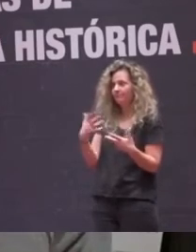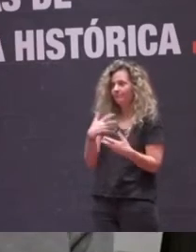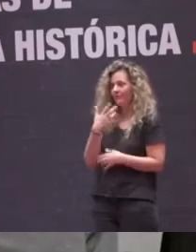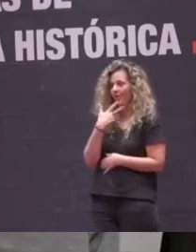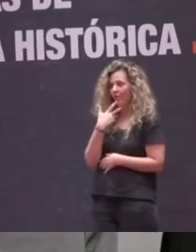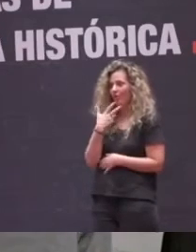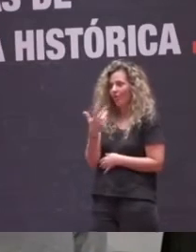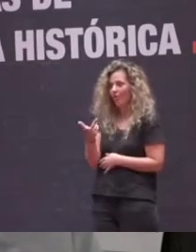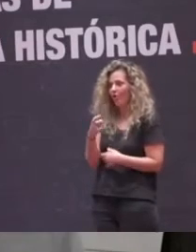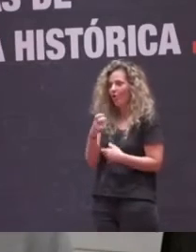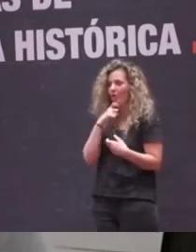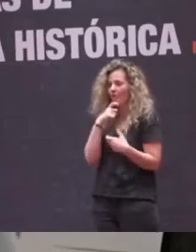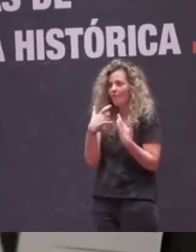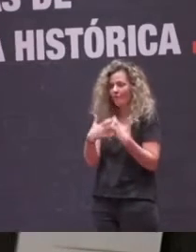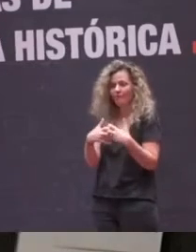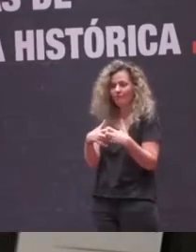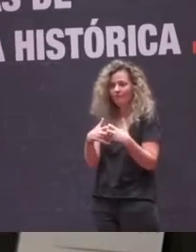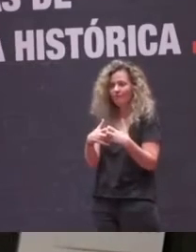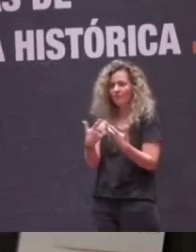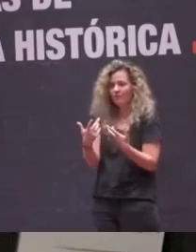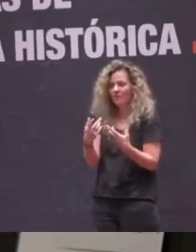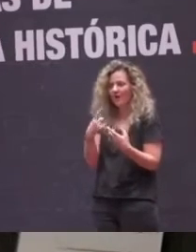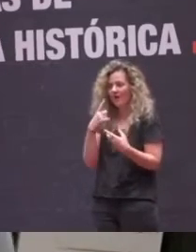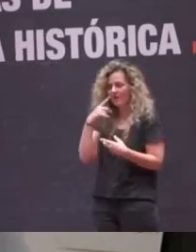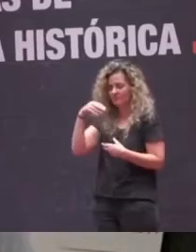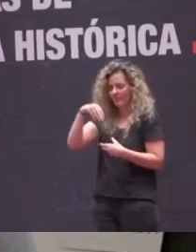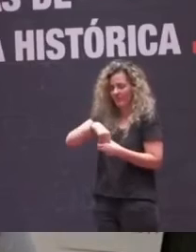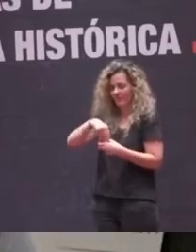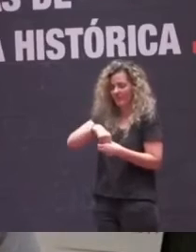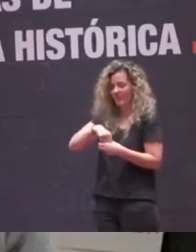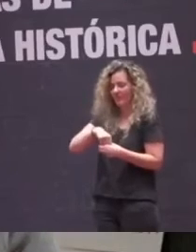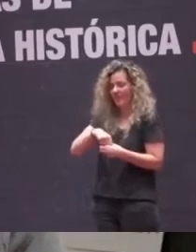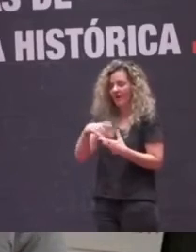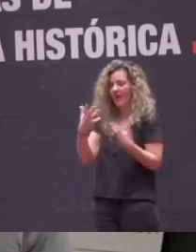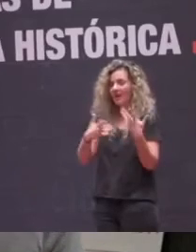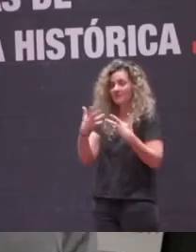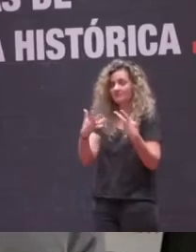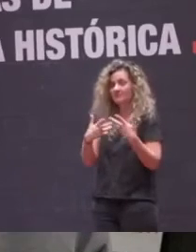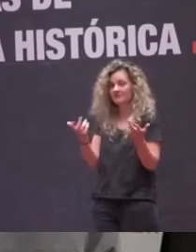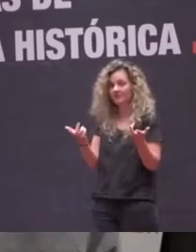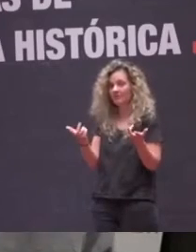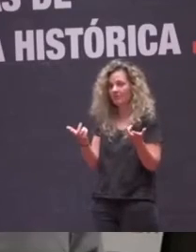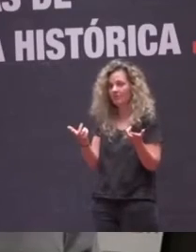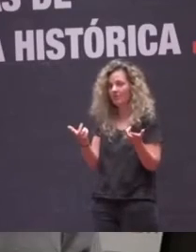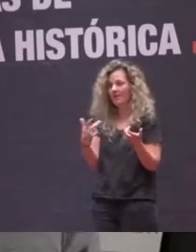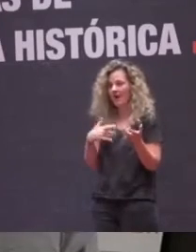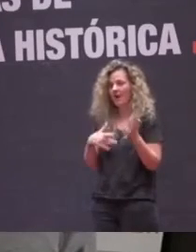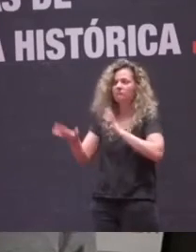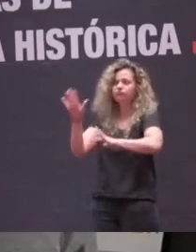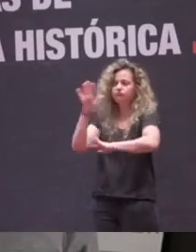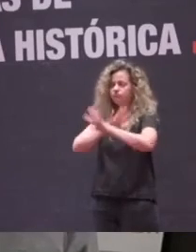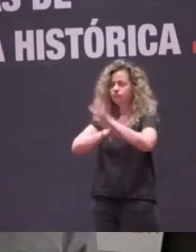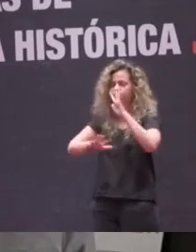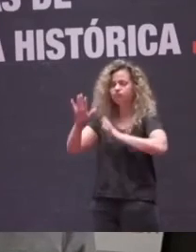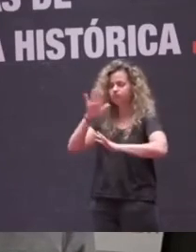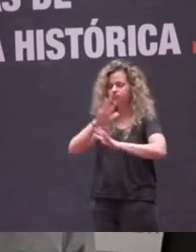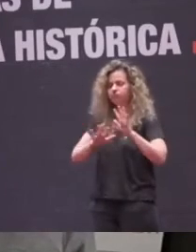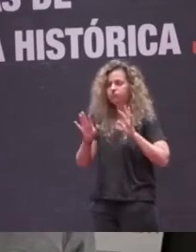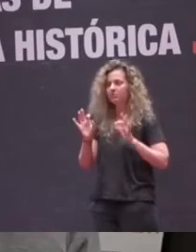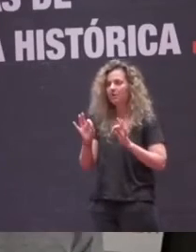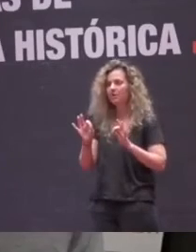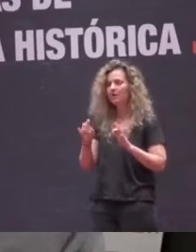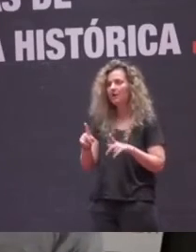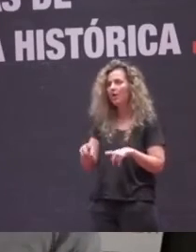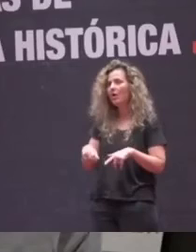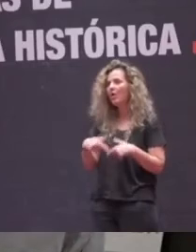coñezo perfectamente como son, bueno, pues, as vísceras desa administración, e é complicadísimo, ¿no? Pero despois, bueno,